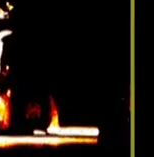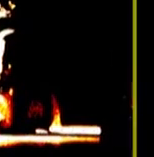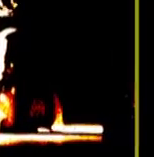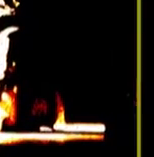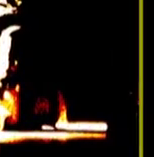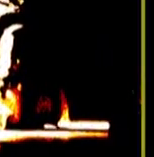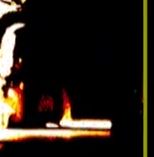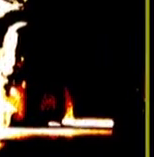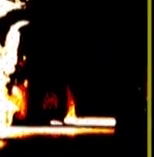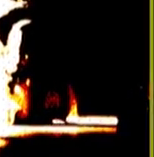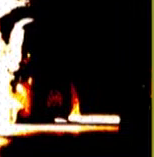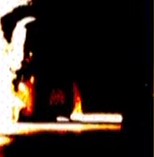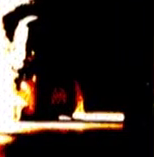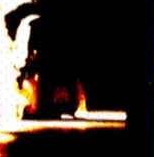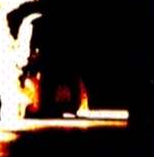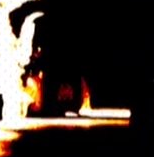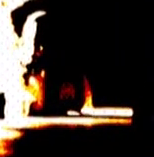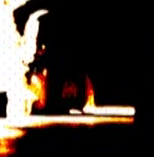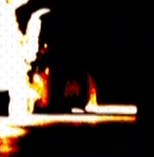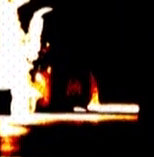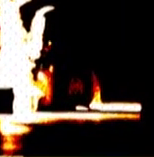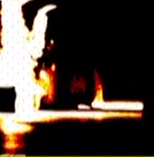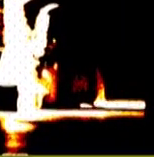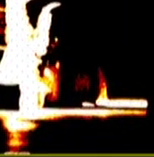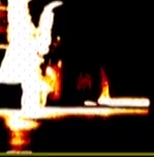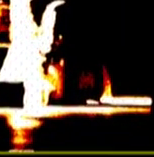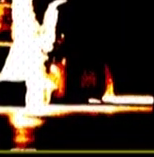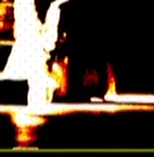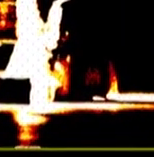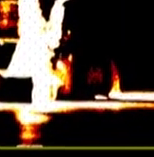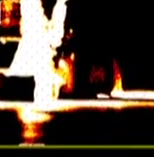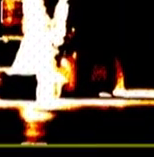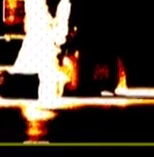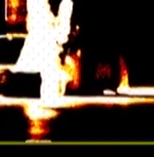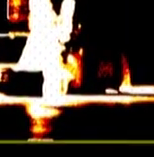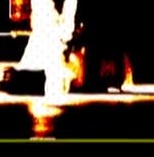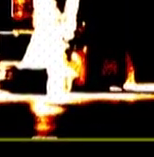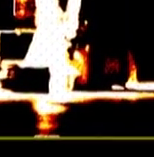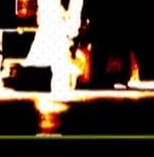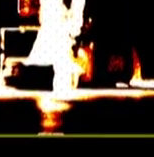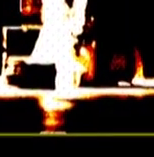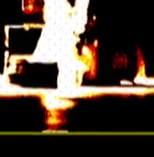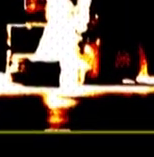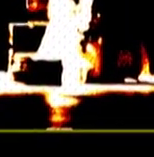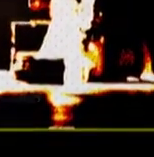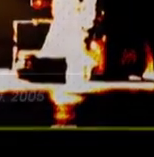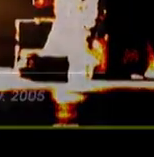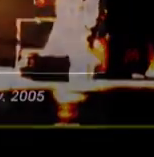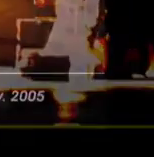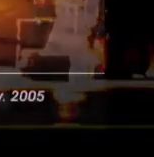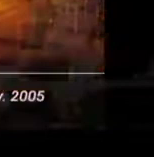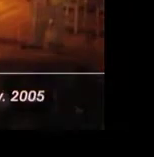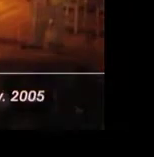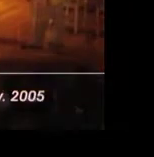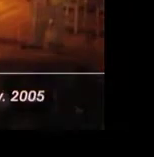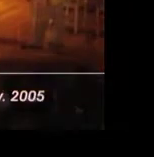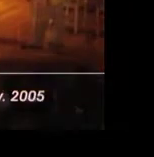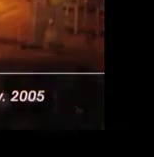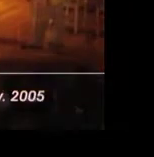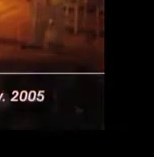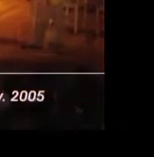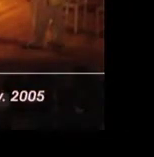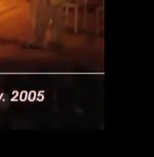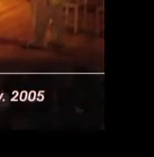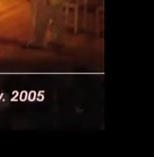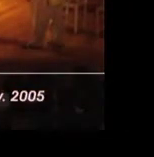histórico tenemos abril 10 Un día después que es una ficción que ocurre un día después del 9 de abril de 1948 H